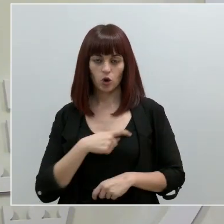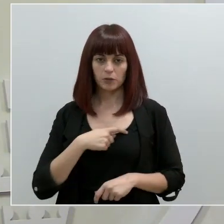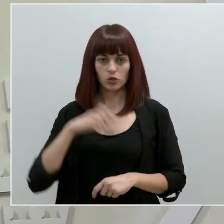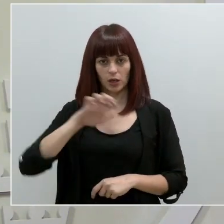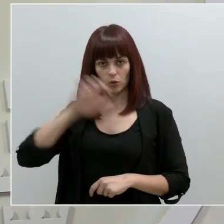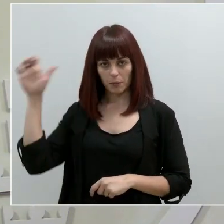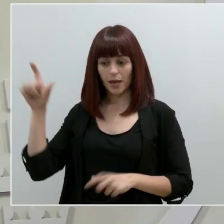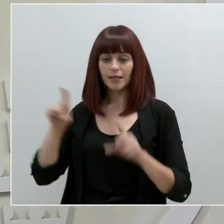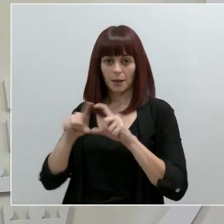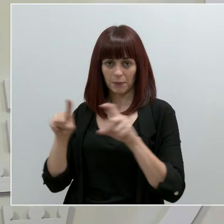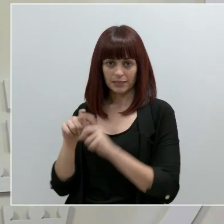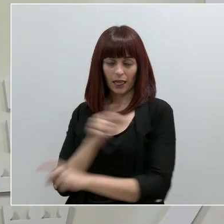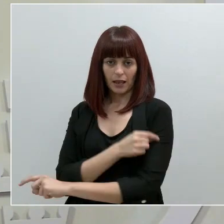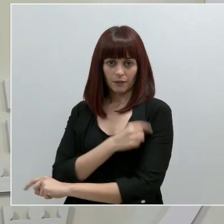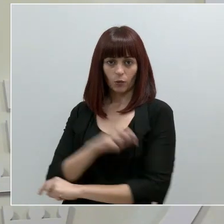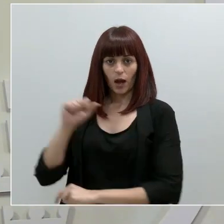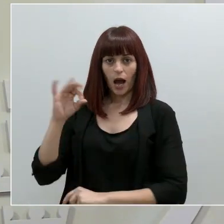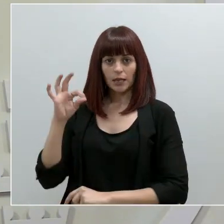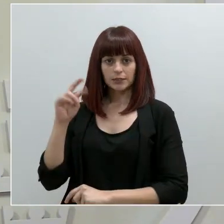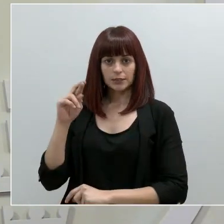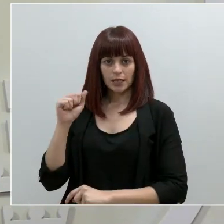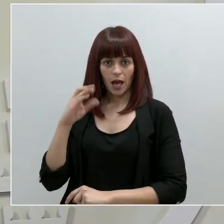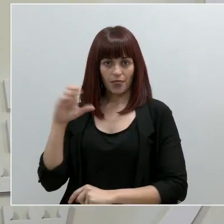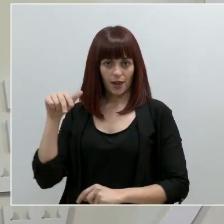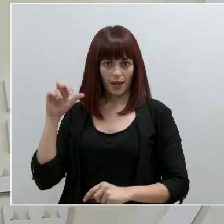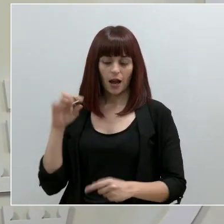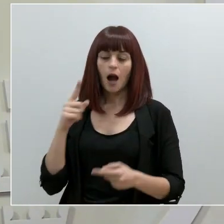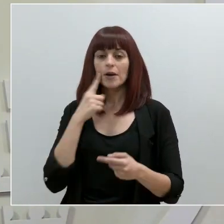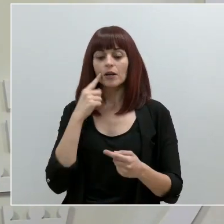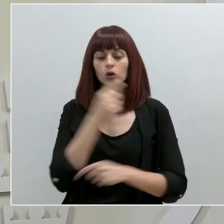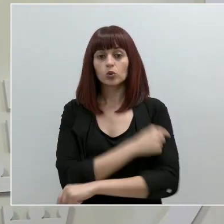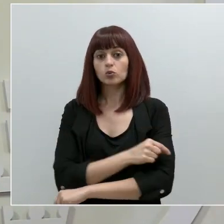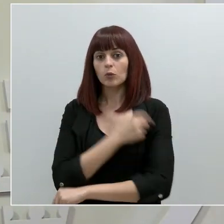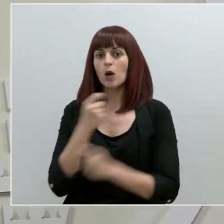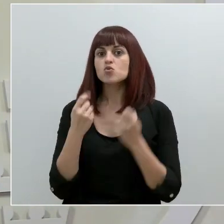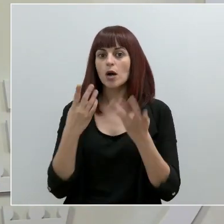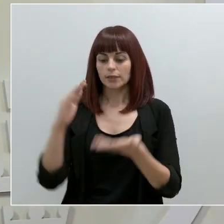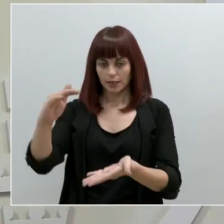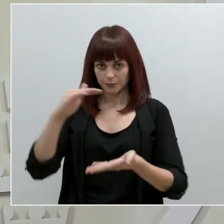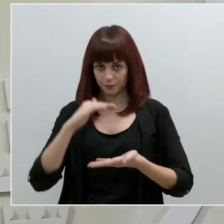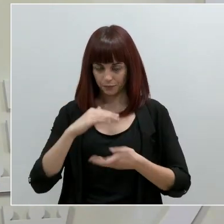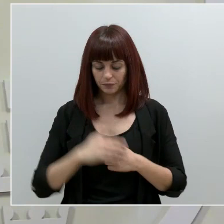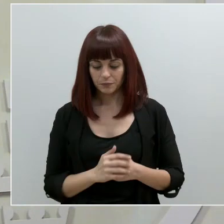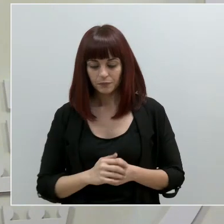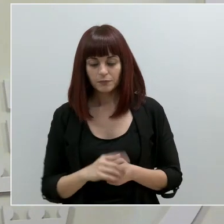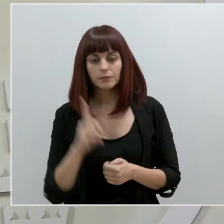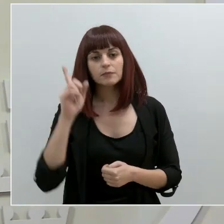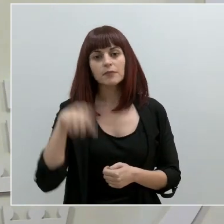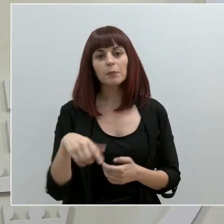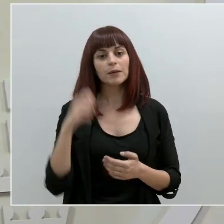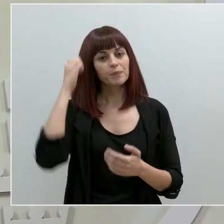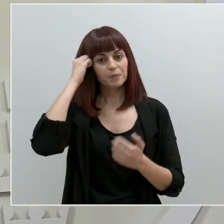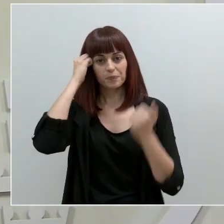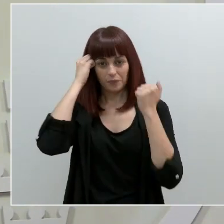Europea y AstraZeneca favorables en cuanto al número de dosis que deben entregar. Y luego también hay datos en cuanto a estudios